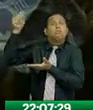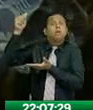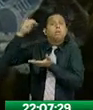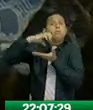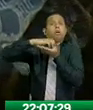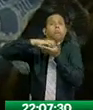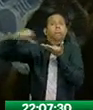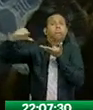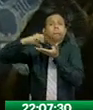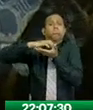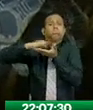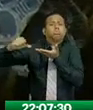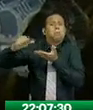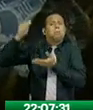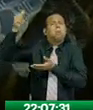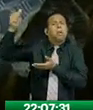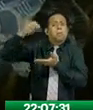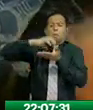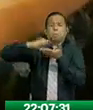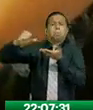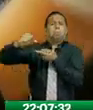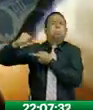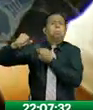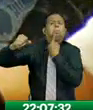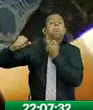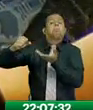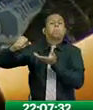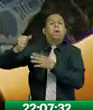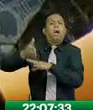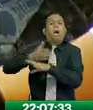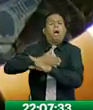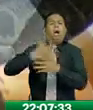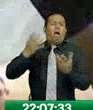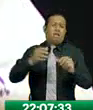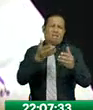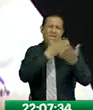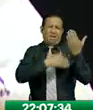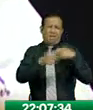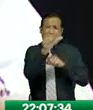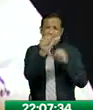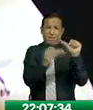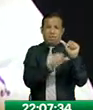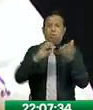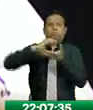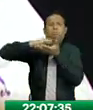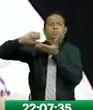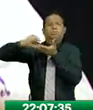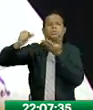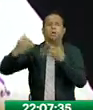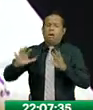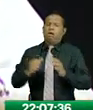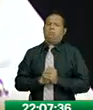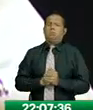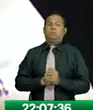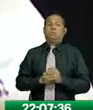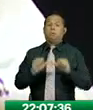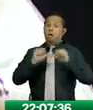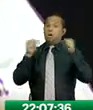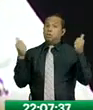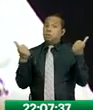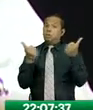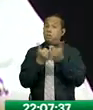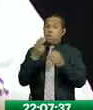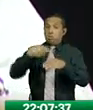para pagar otras obligaciones que adquirieron anteriores administraciones. La Asamblea Nacional posiblemente puede paralizarse un